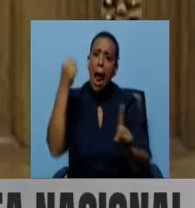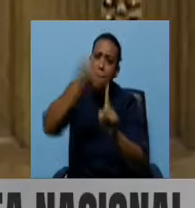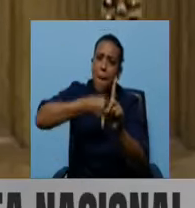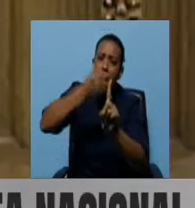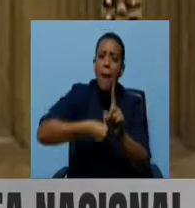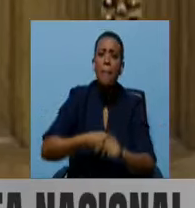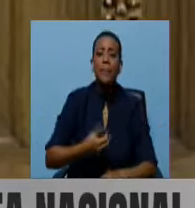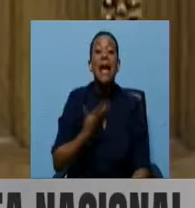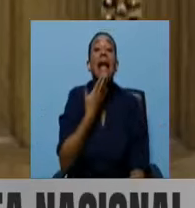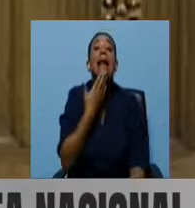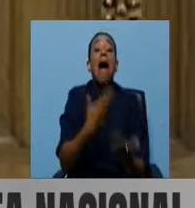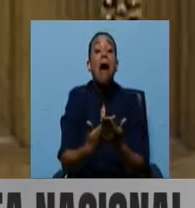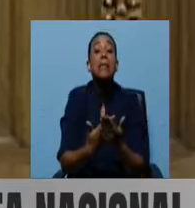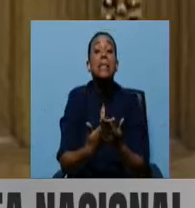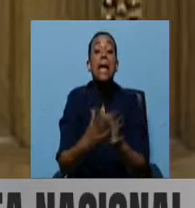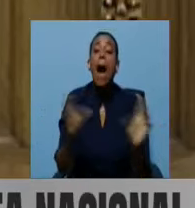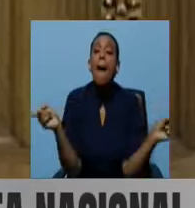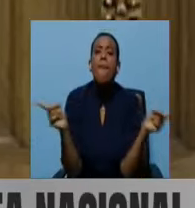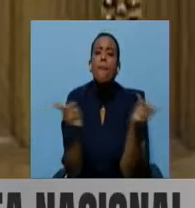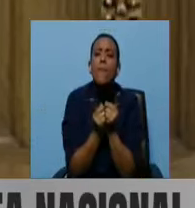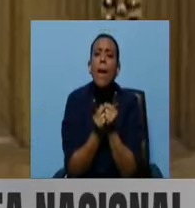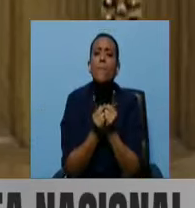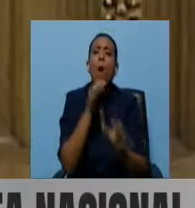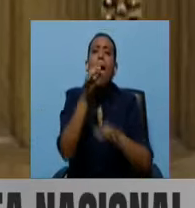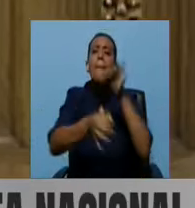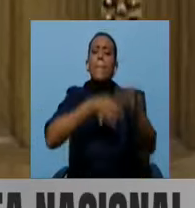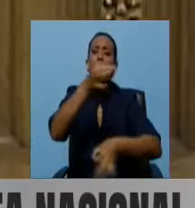ya yo agradezco mucho, quiero ser breve, así que